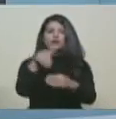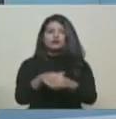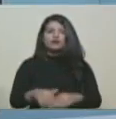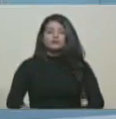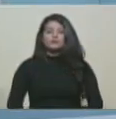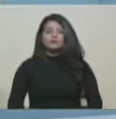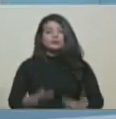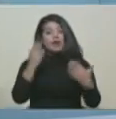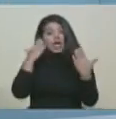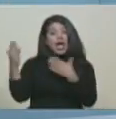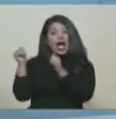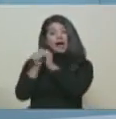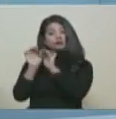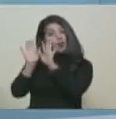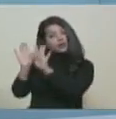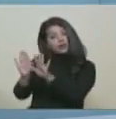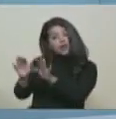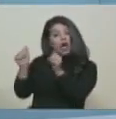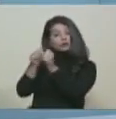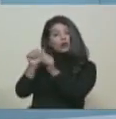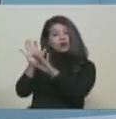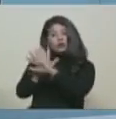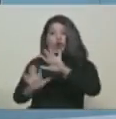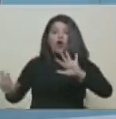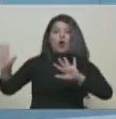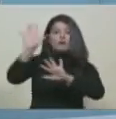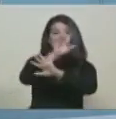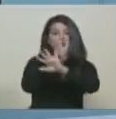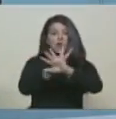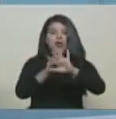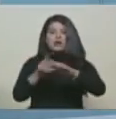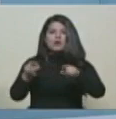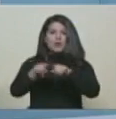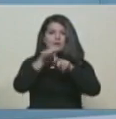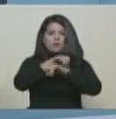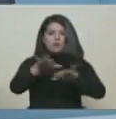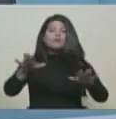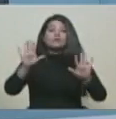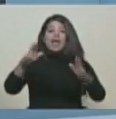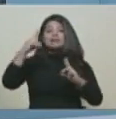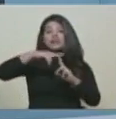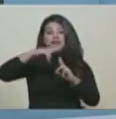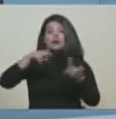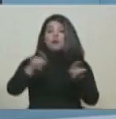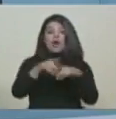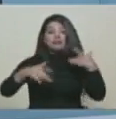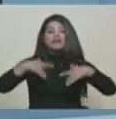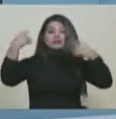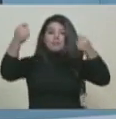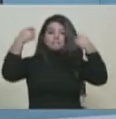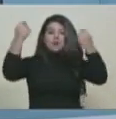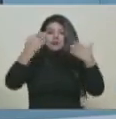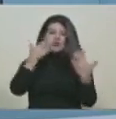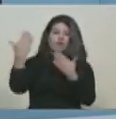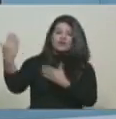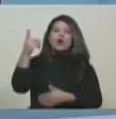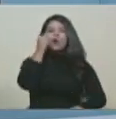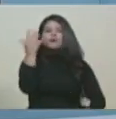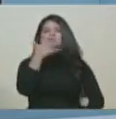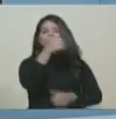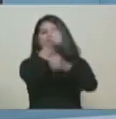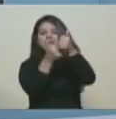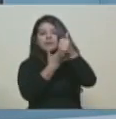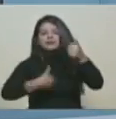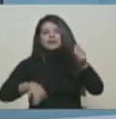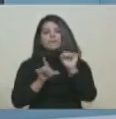Y mientras esto ocurre, el despliegue del Plan República en todo el territorio nacional, en Táchira continúa la actividad de campaña. Escuchemos al vicepresidente de la Tolda